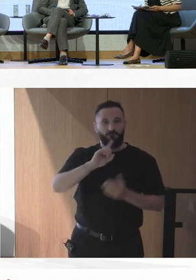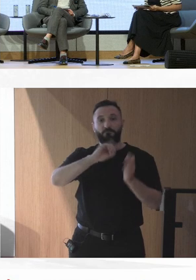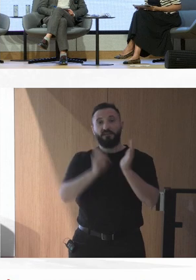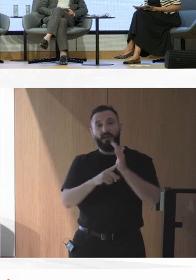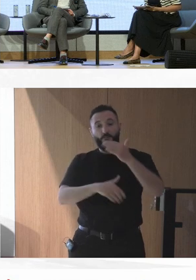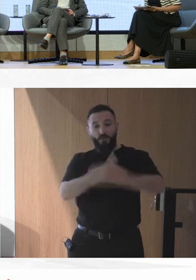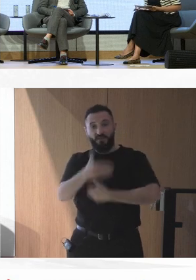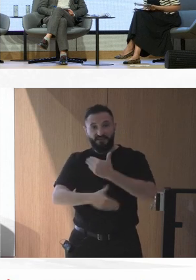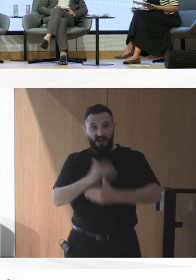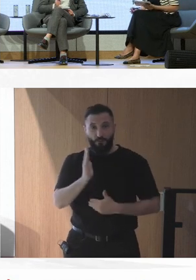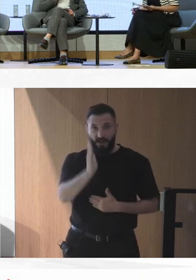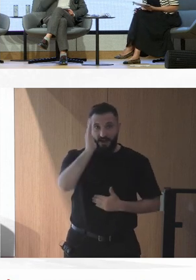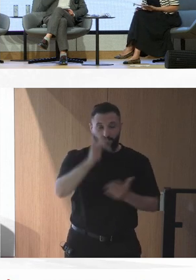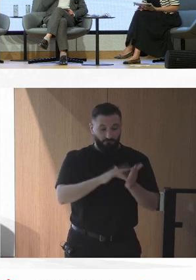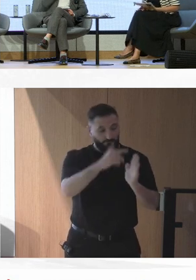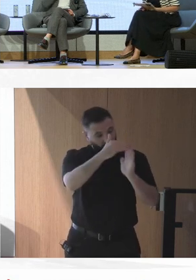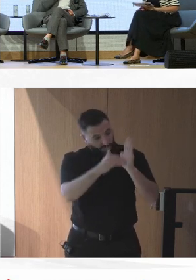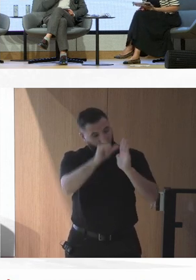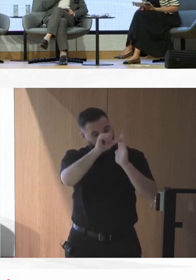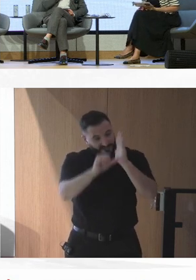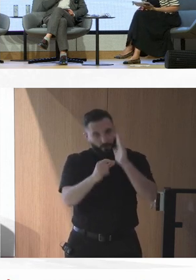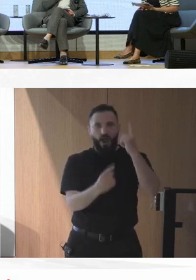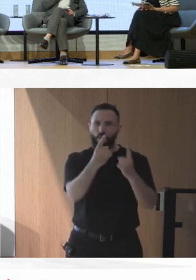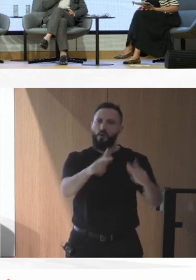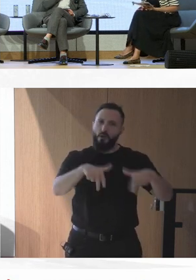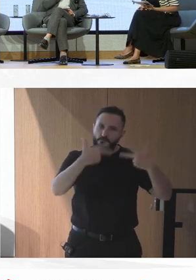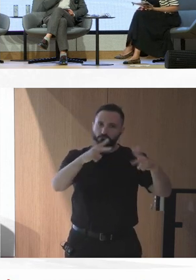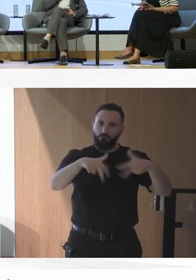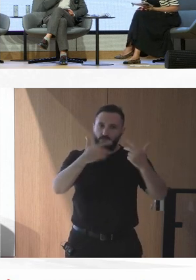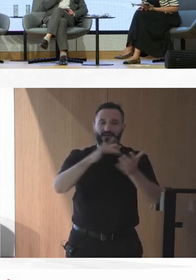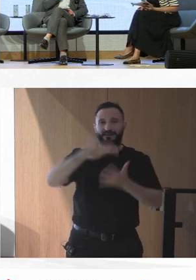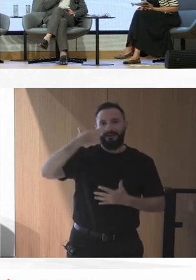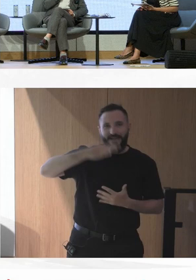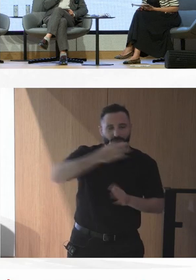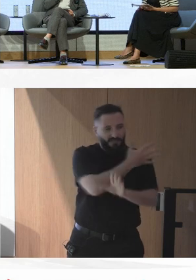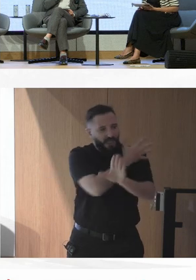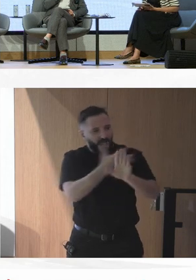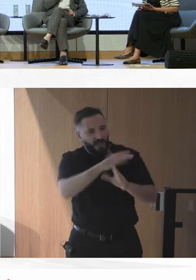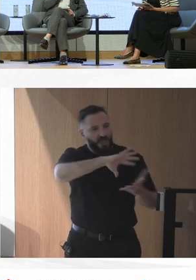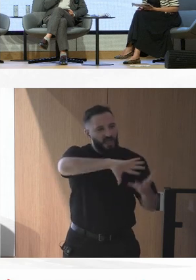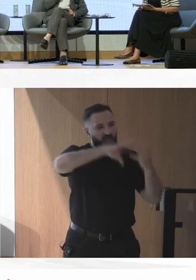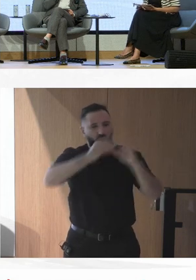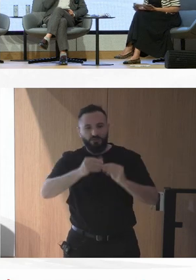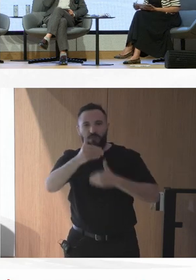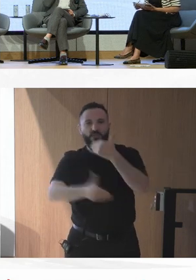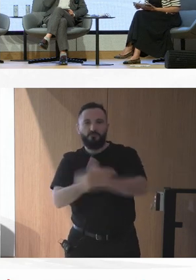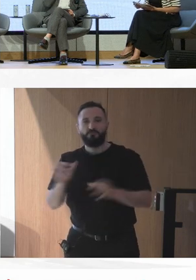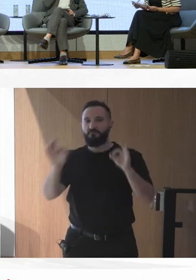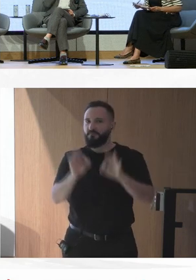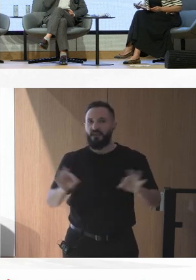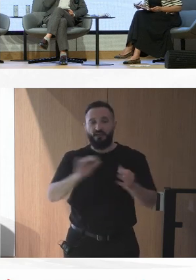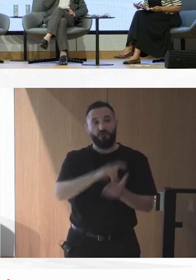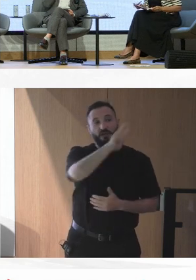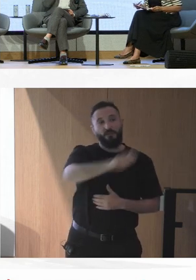¿no?, que permitía esto, pues no se han venido aplicando ajustes de procedimiento, ¿no? Entonces, las personas con discapacidad